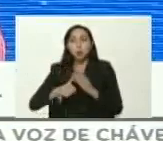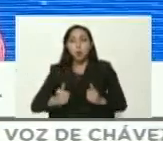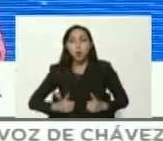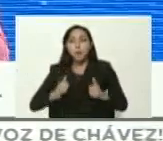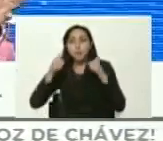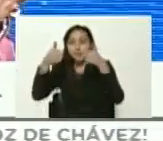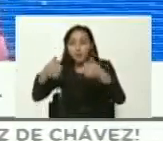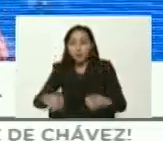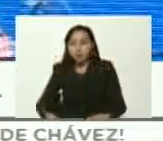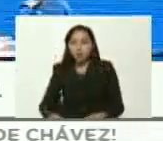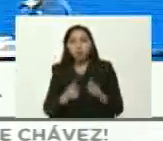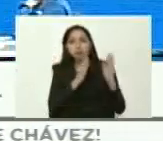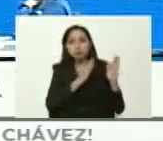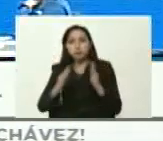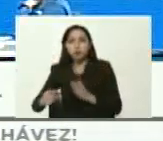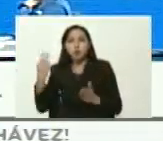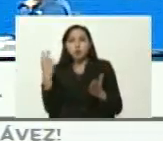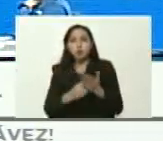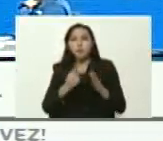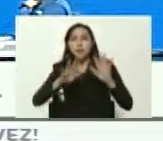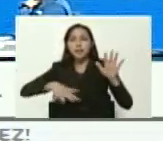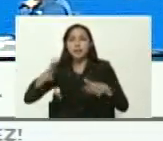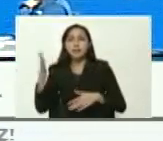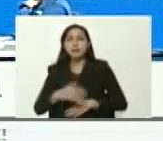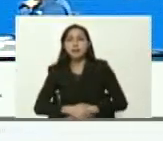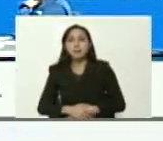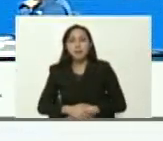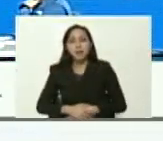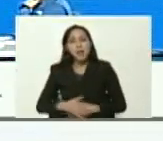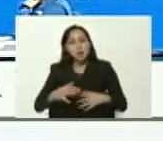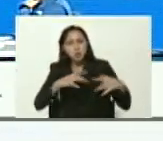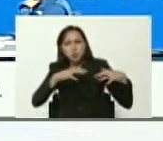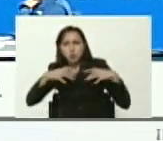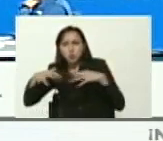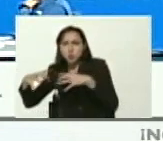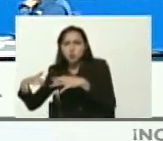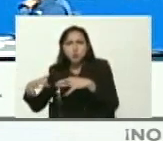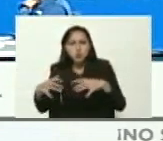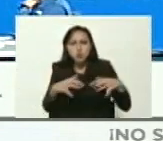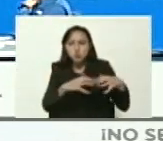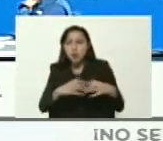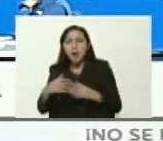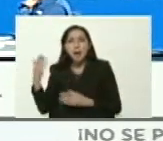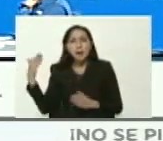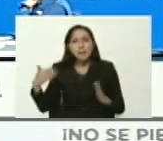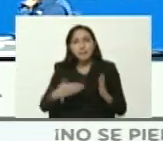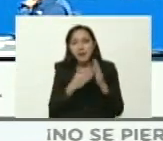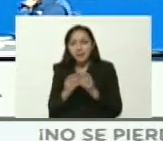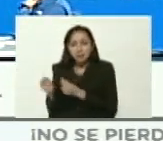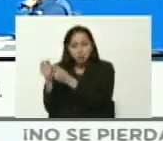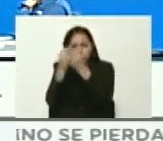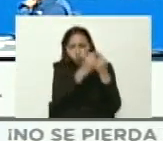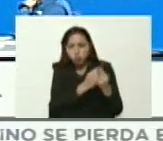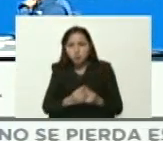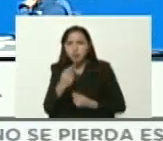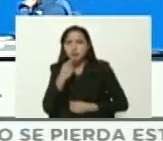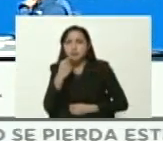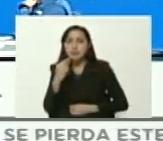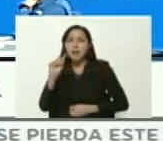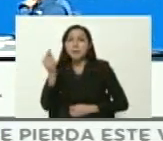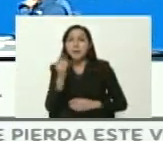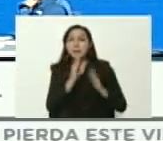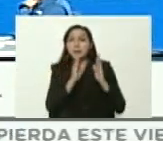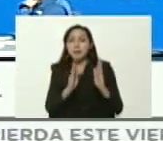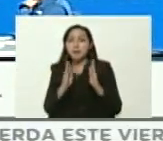fase avanzada en el año 2015... de guerra contra la economía, pudiéramos decir que en una primera